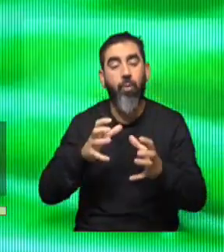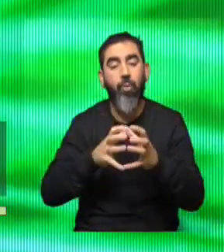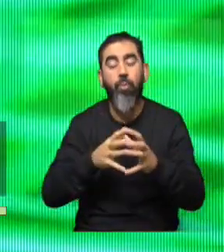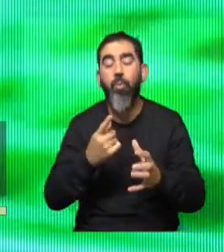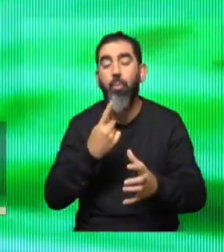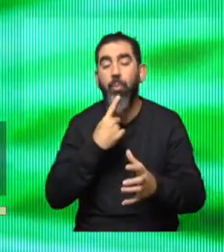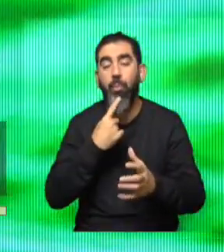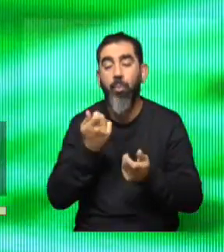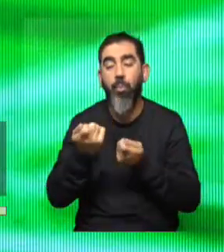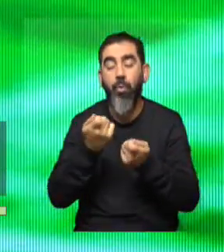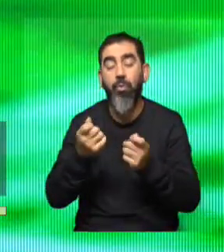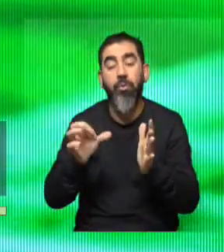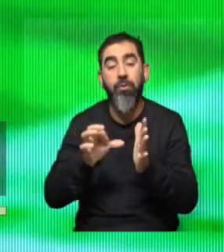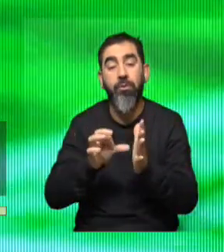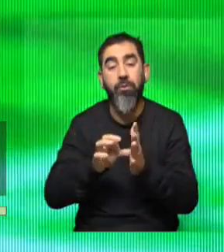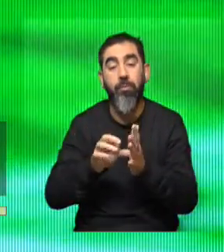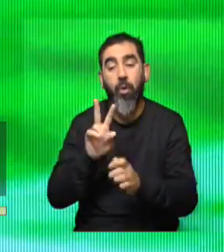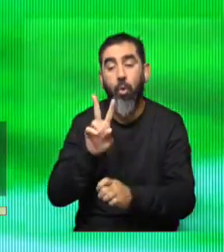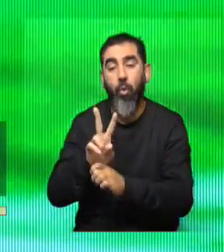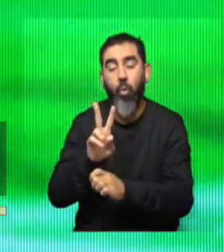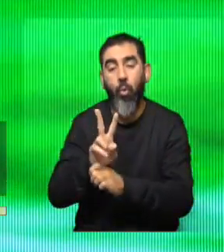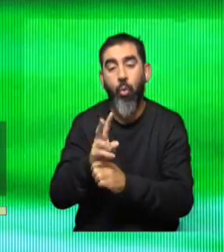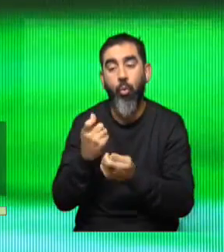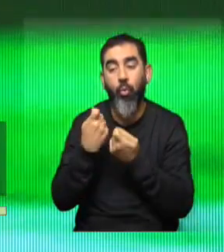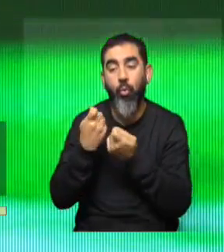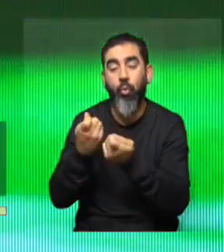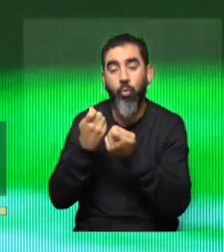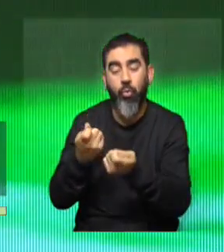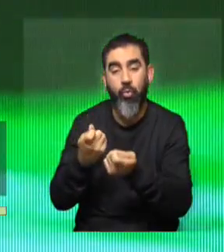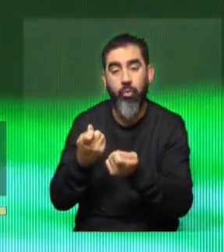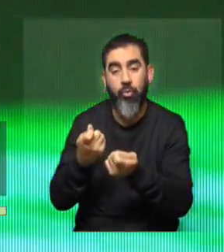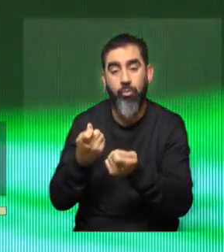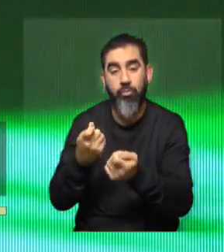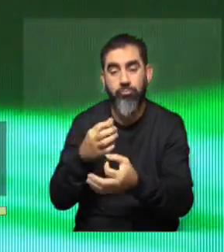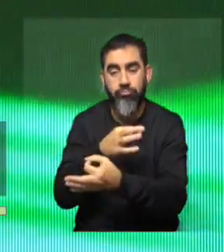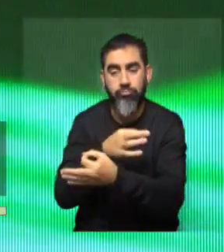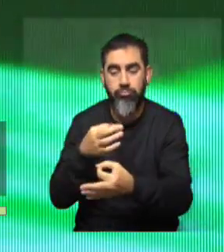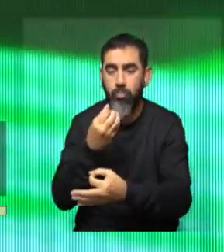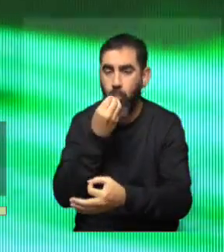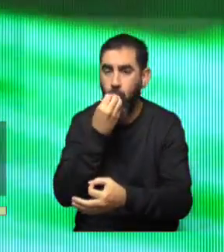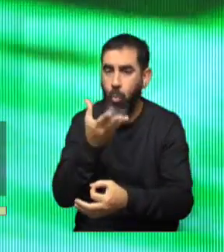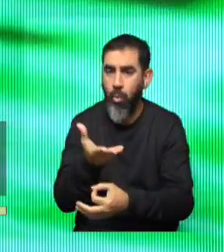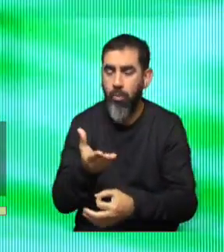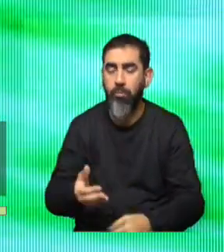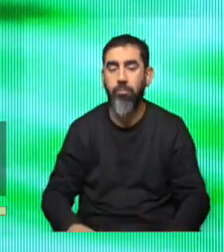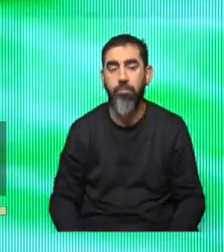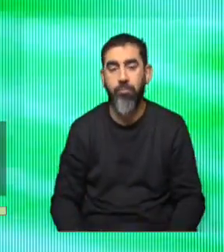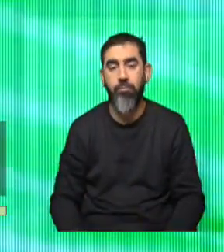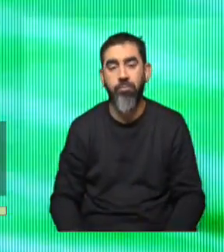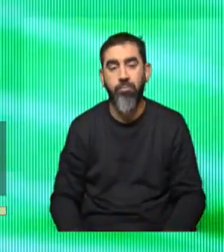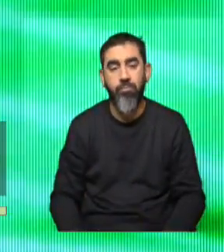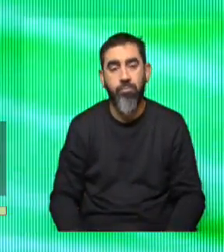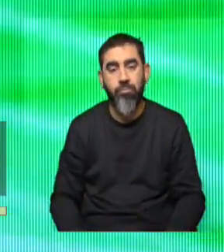gobierne tiene un sistema de control de de gastos y de ejecuciones muy muy fuerte decir nosotros